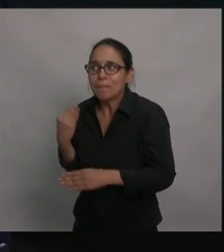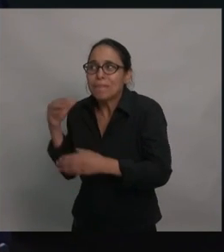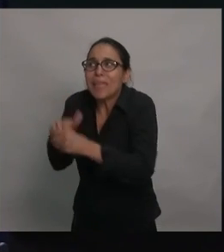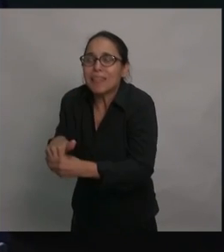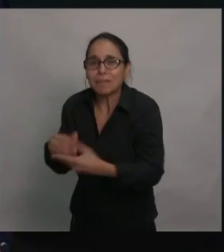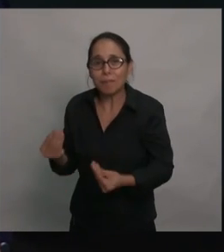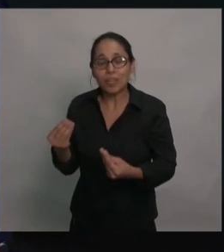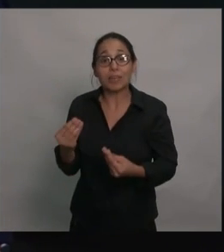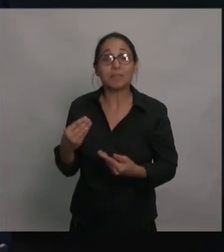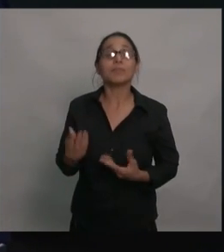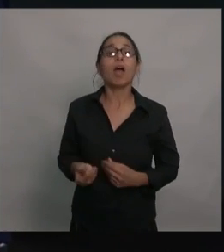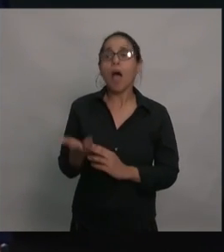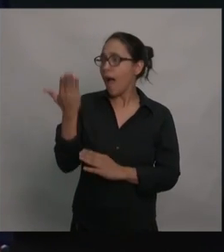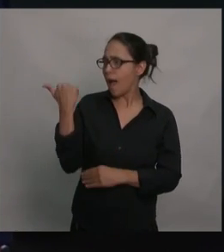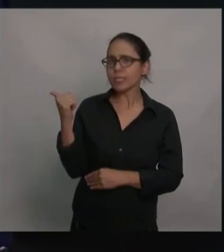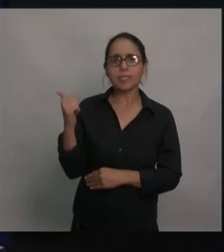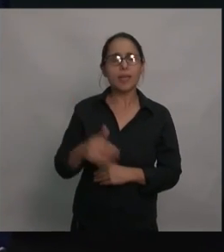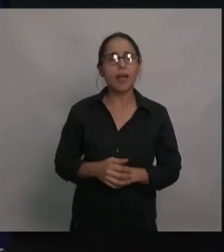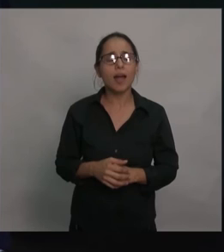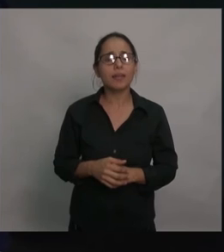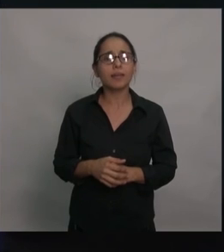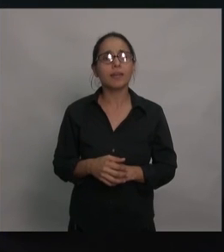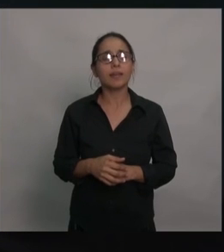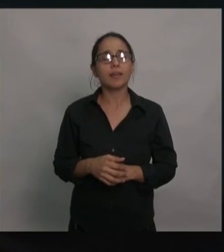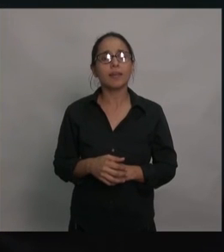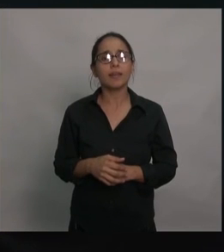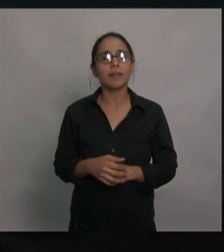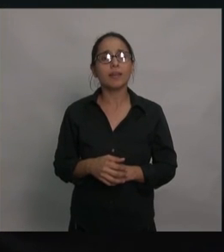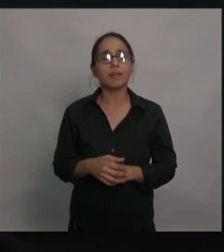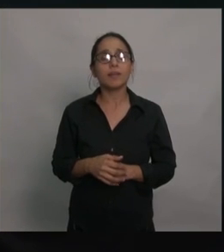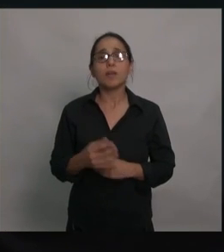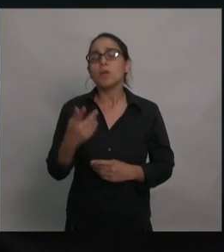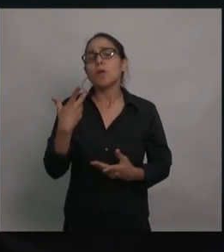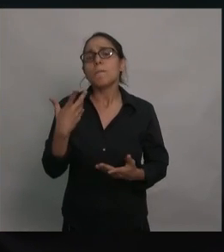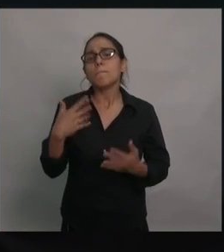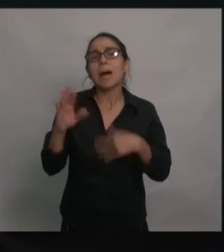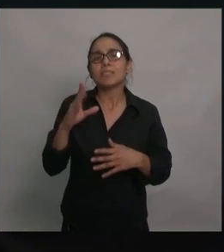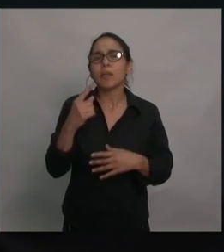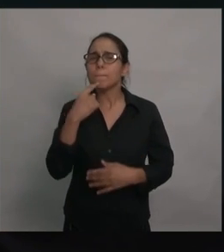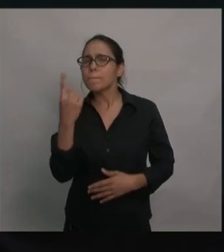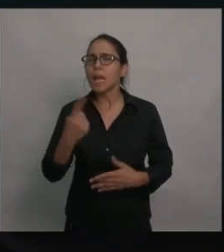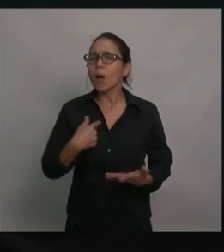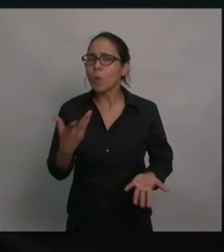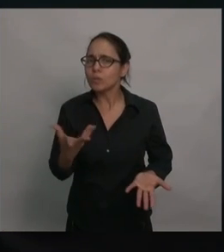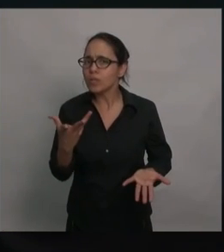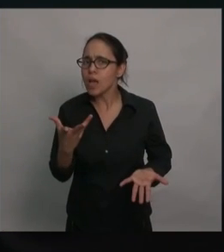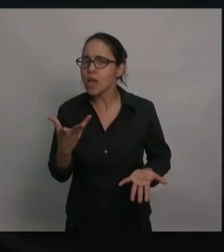ayer en una consulta Y más que una consulta, fue casi como